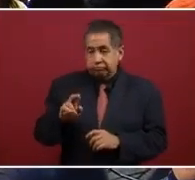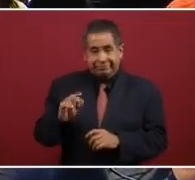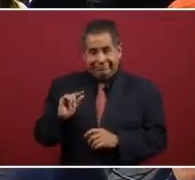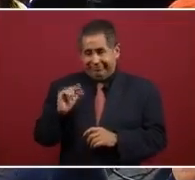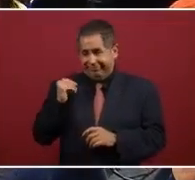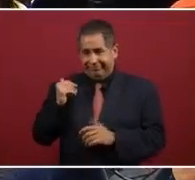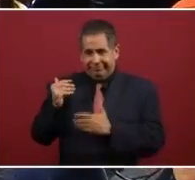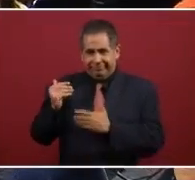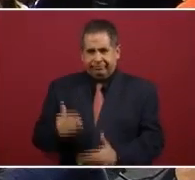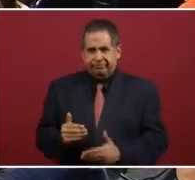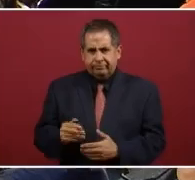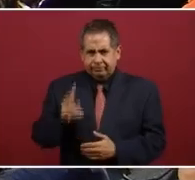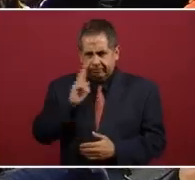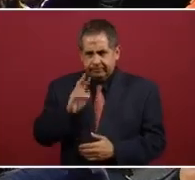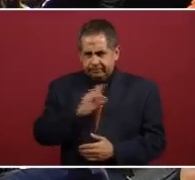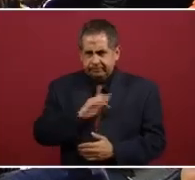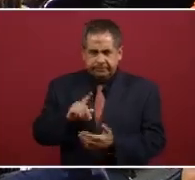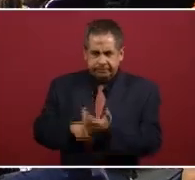llegando, sí podría.